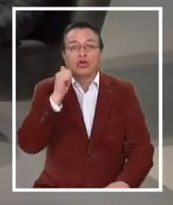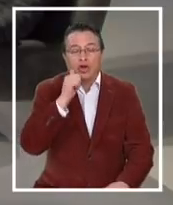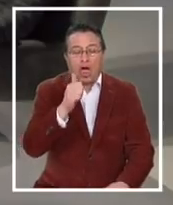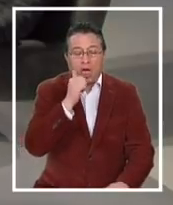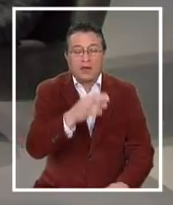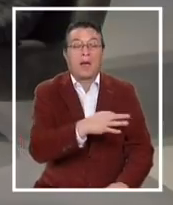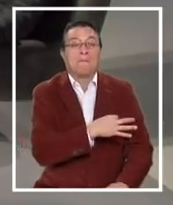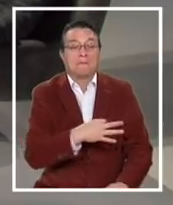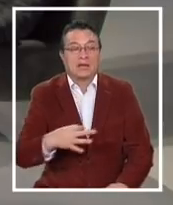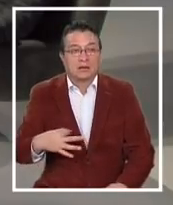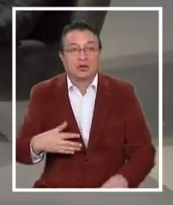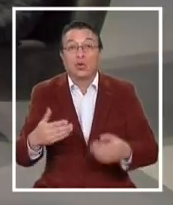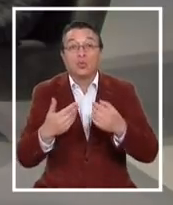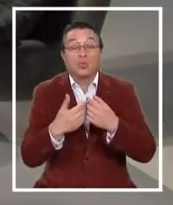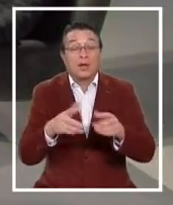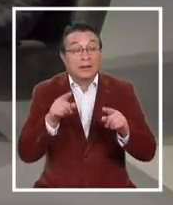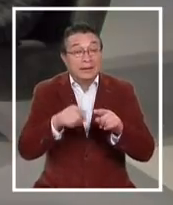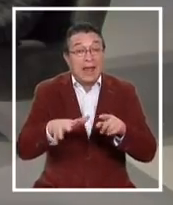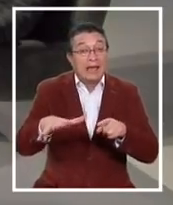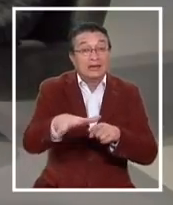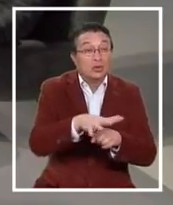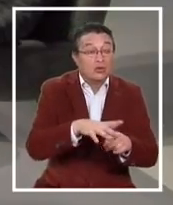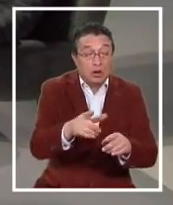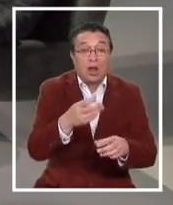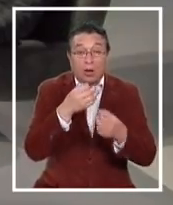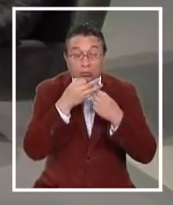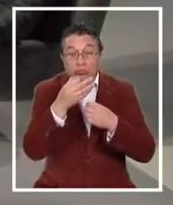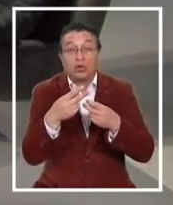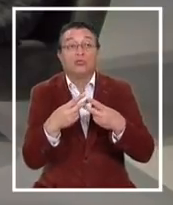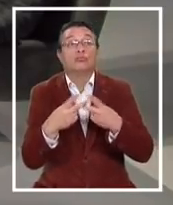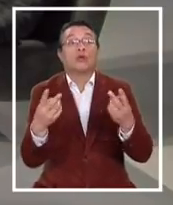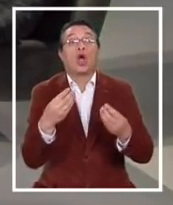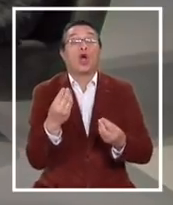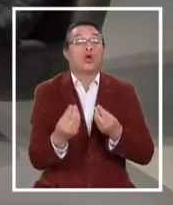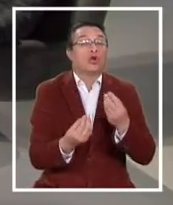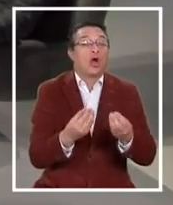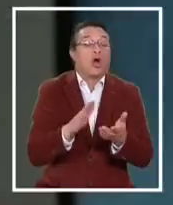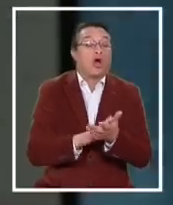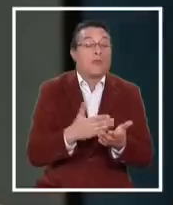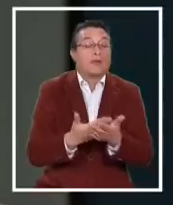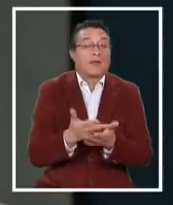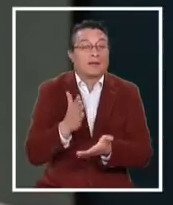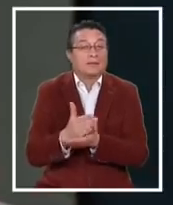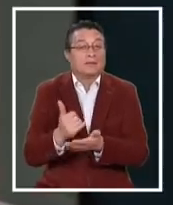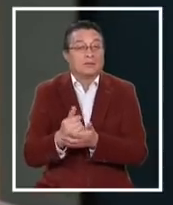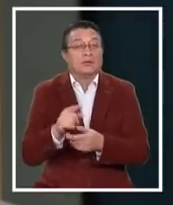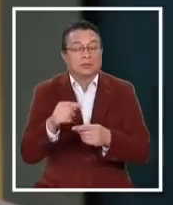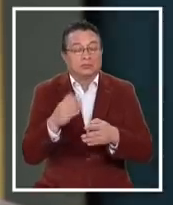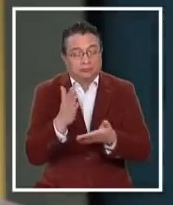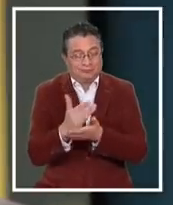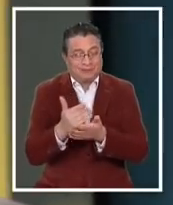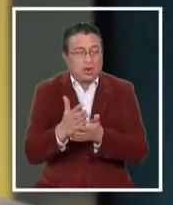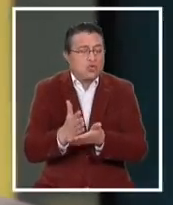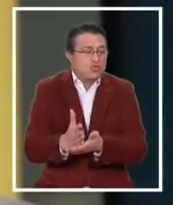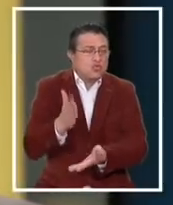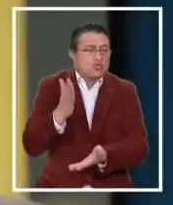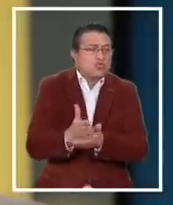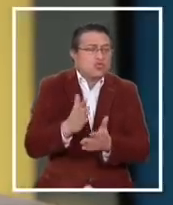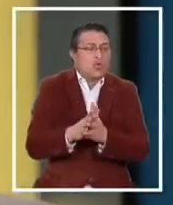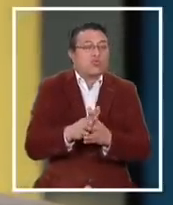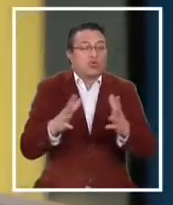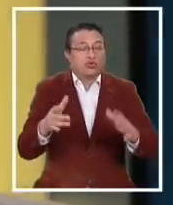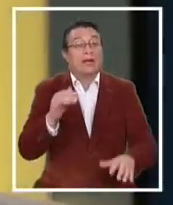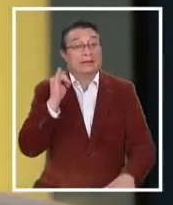el ministerio, cualquiera que lo hubiese tocado esta situación, anuncia cómo estamos, las medidas se han puesto sumamente restrictivas, yo creo que